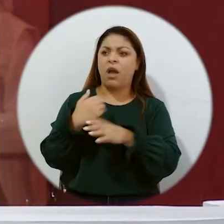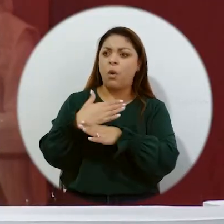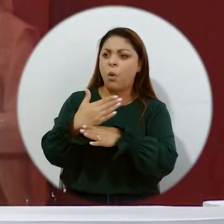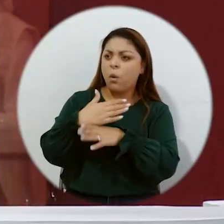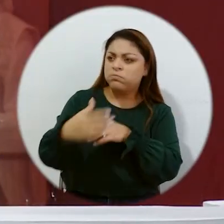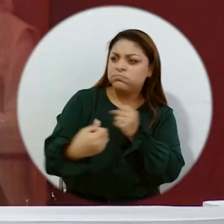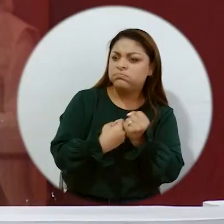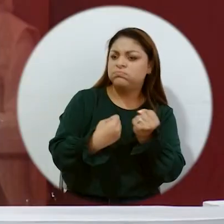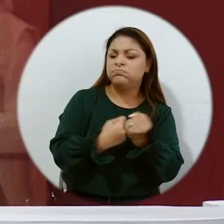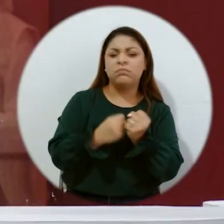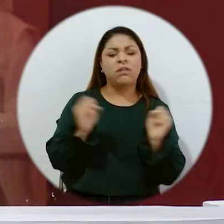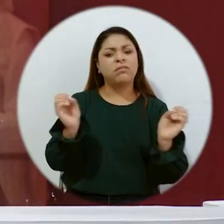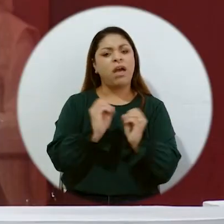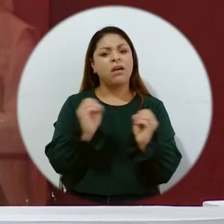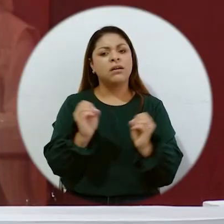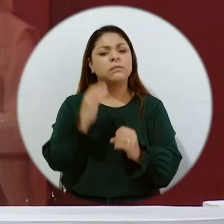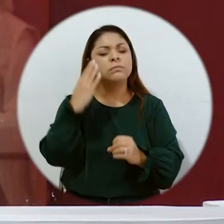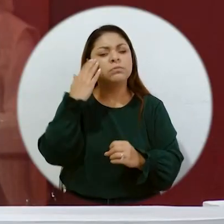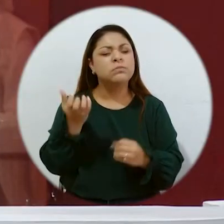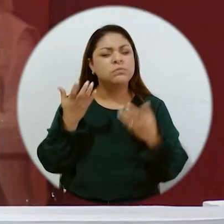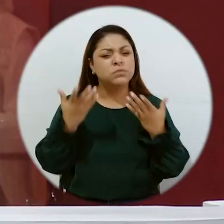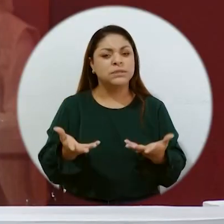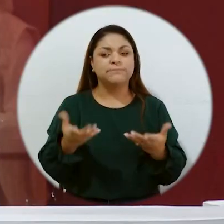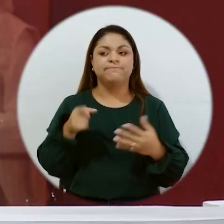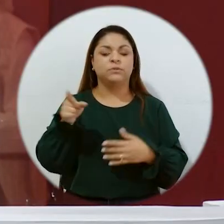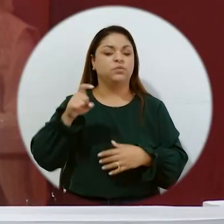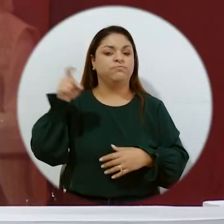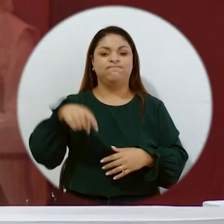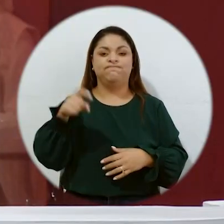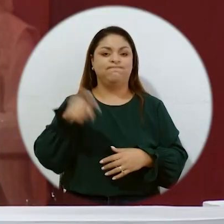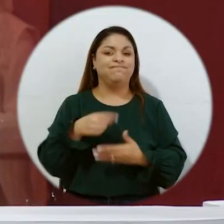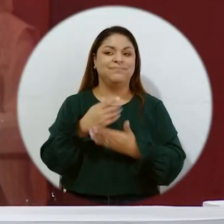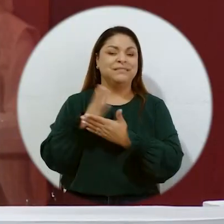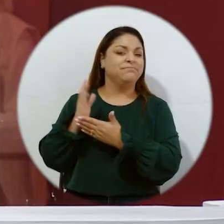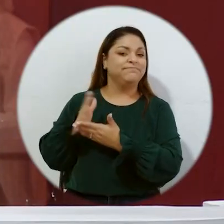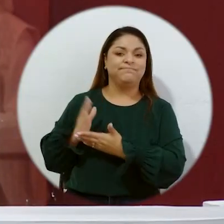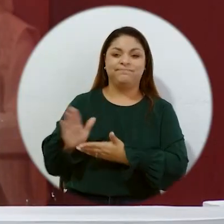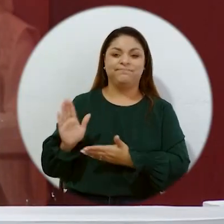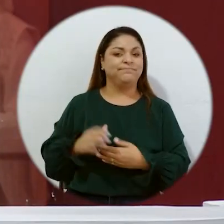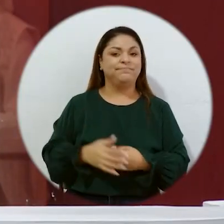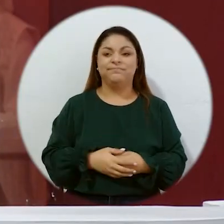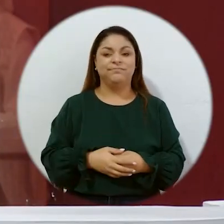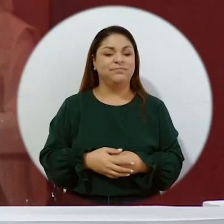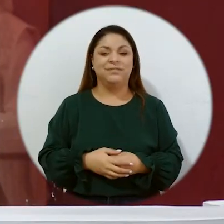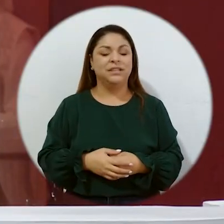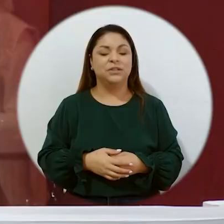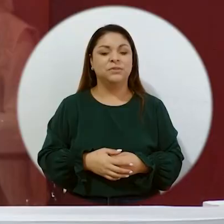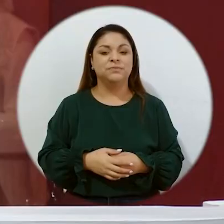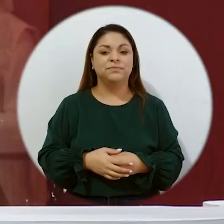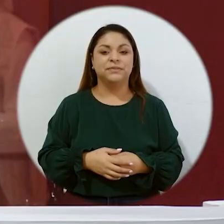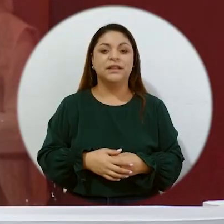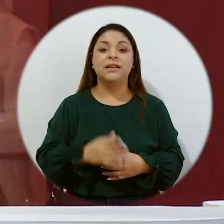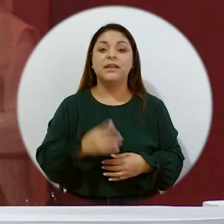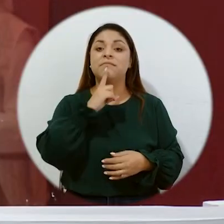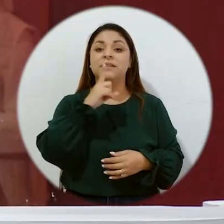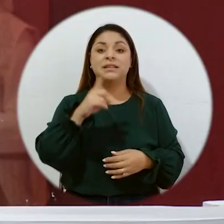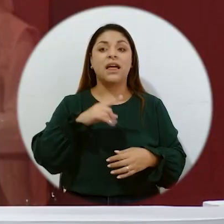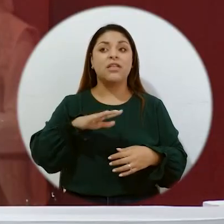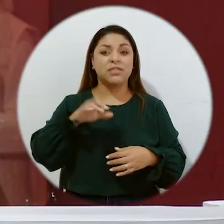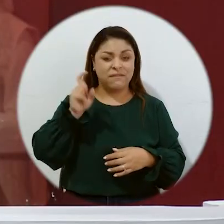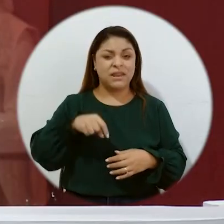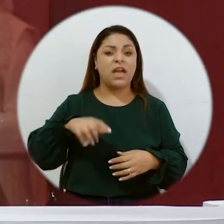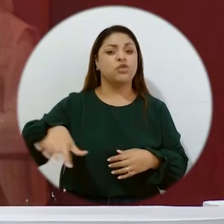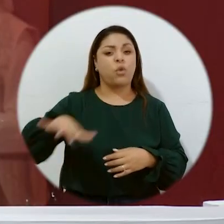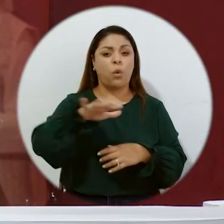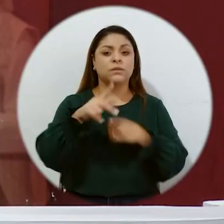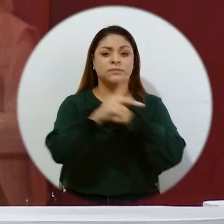cooperar es precisamente lo que no necesitamos, ¿verdad? Más en temas de manejo del océano. Creo que todos